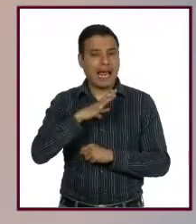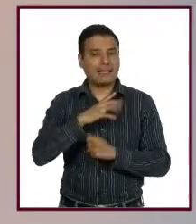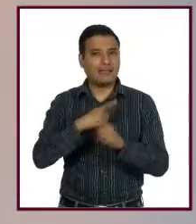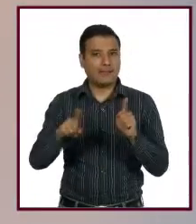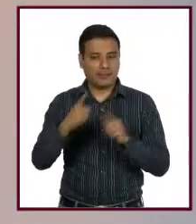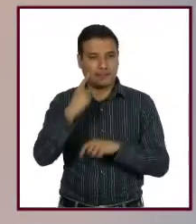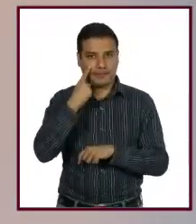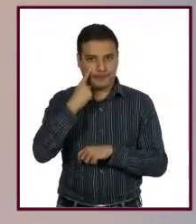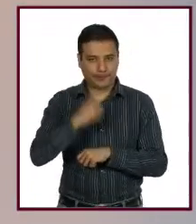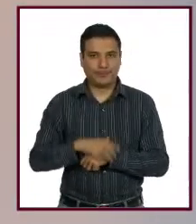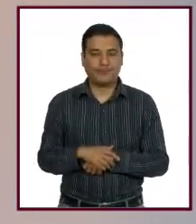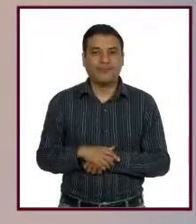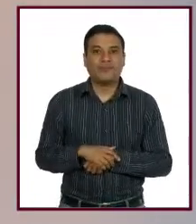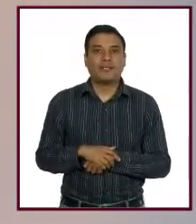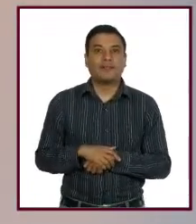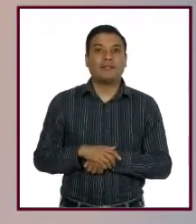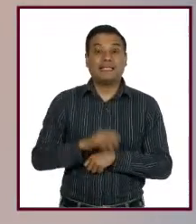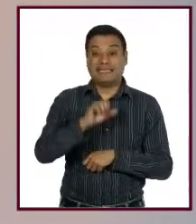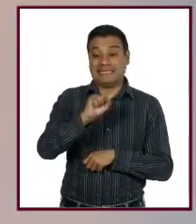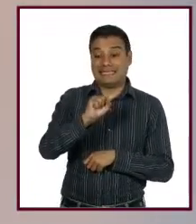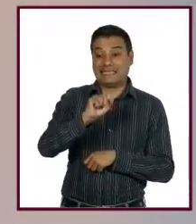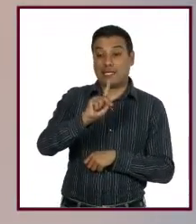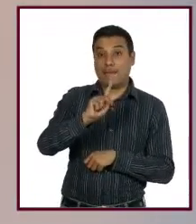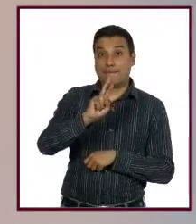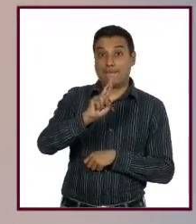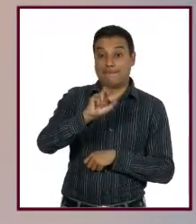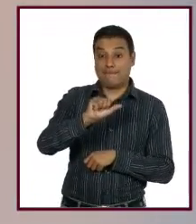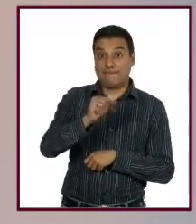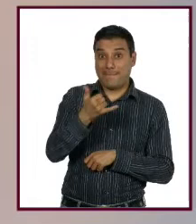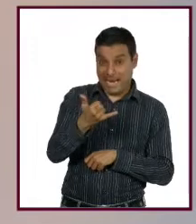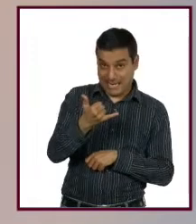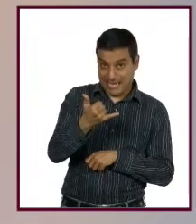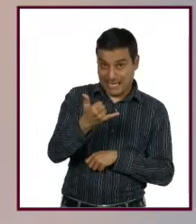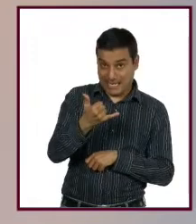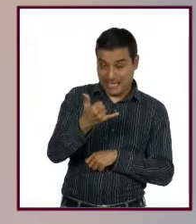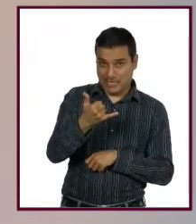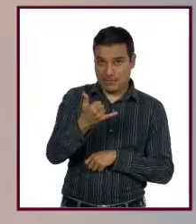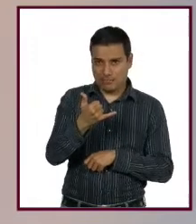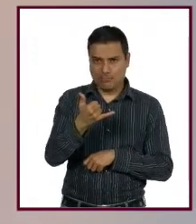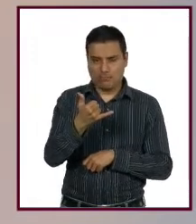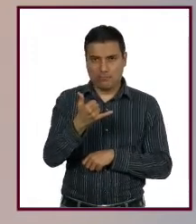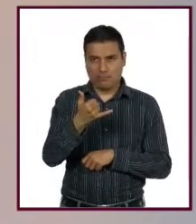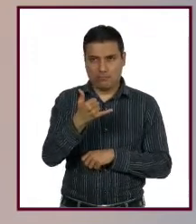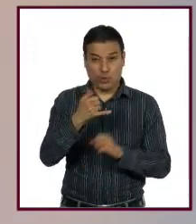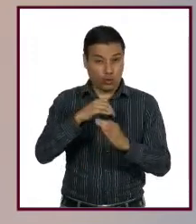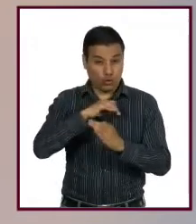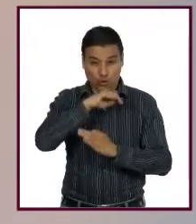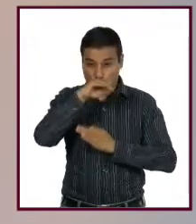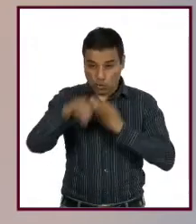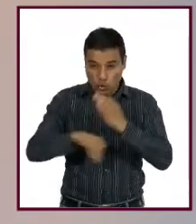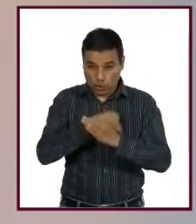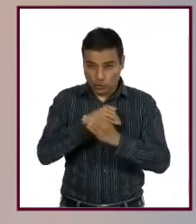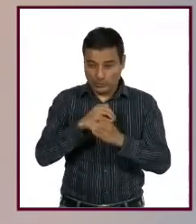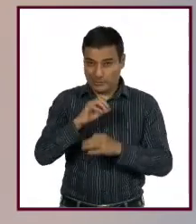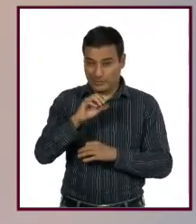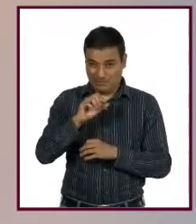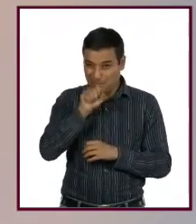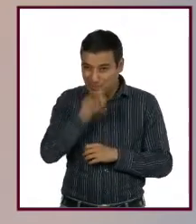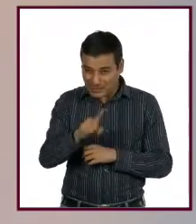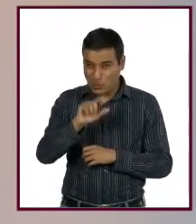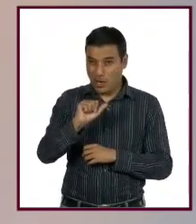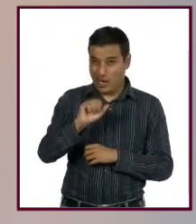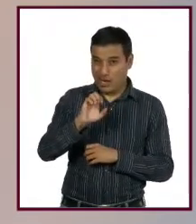todos los productos en spray se forman a través de aerosoles.